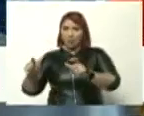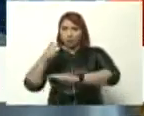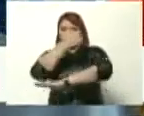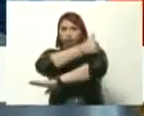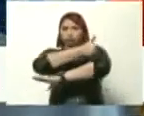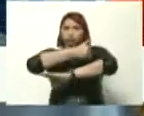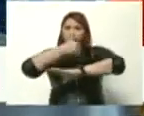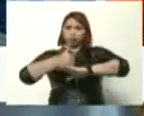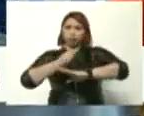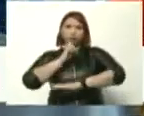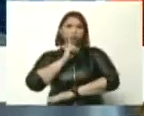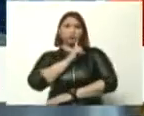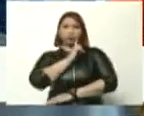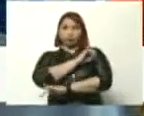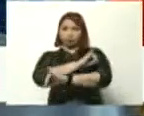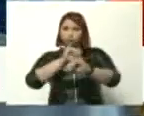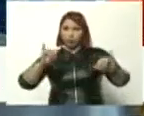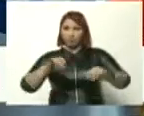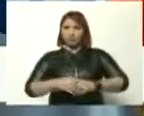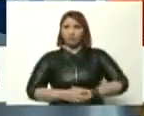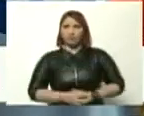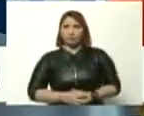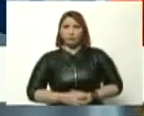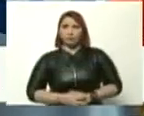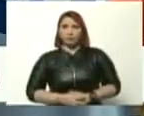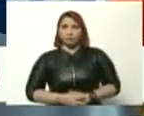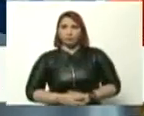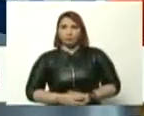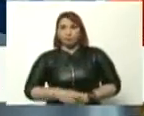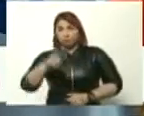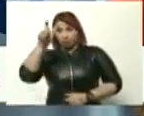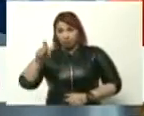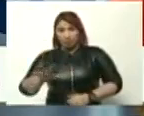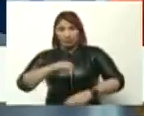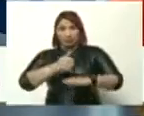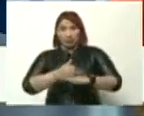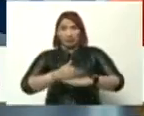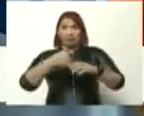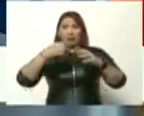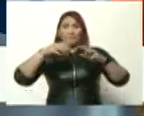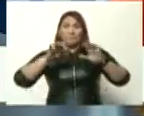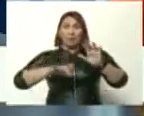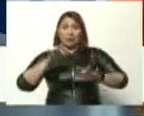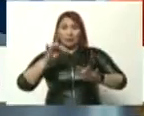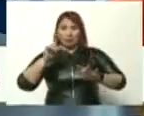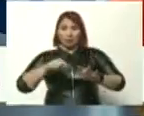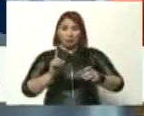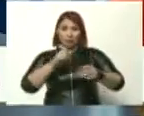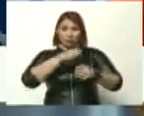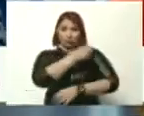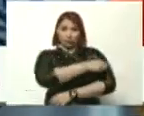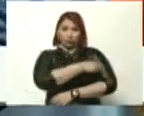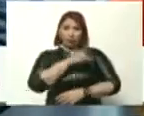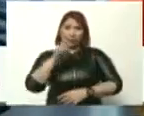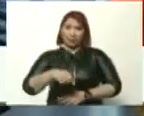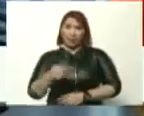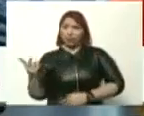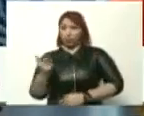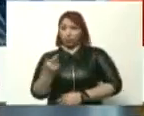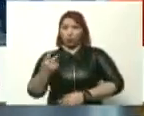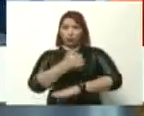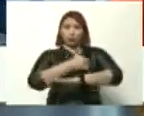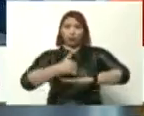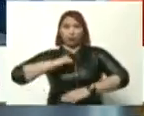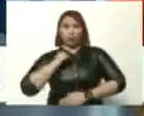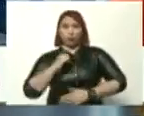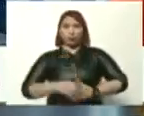ya mencionados. Es decir, el funcionario jefe de máquinas adscrito al hospital como los 2 funcionarios policiales